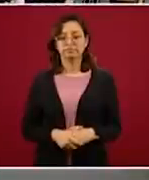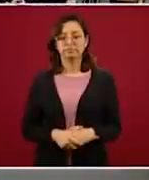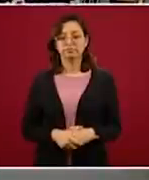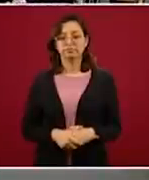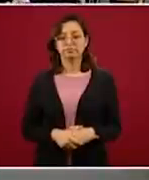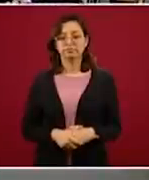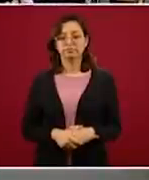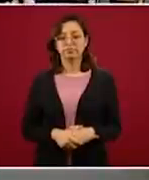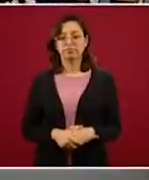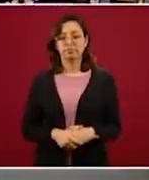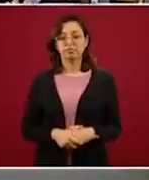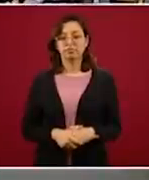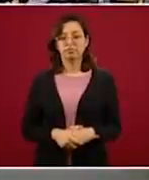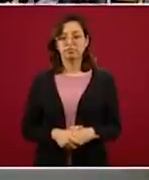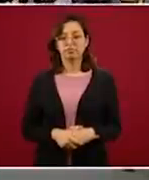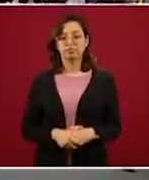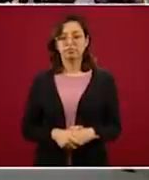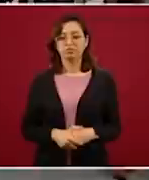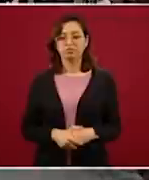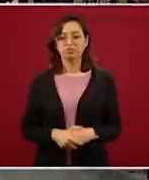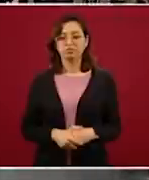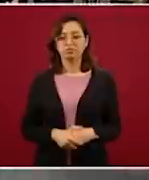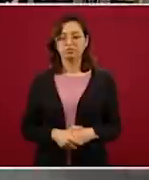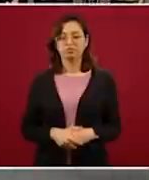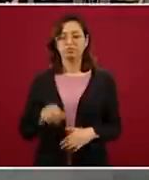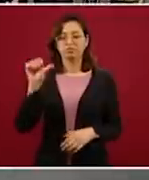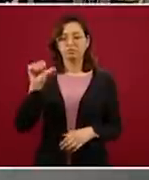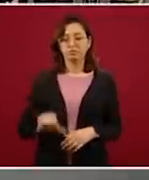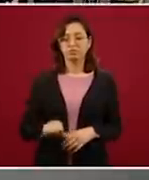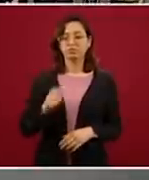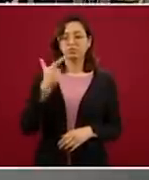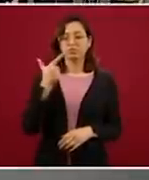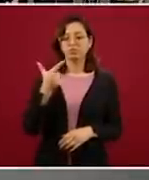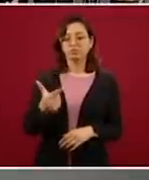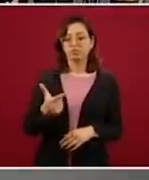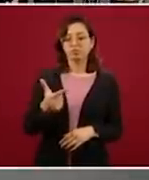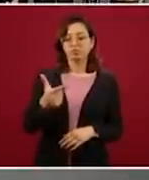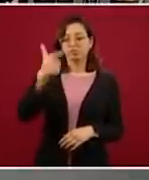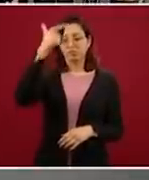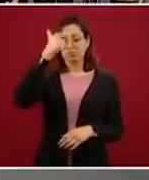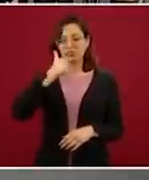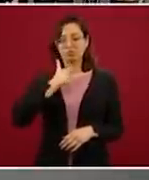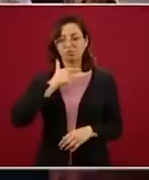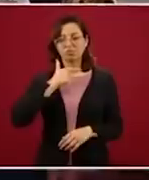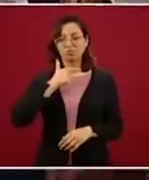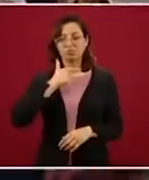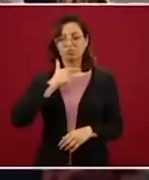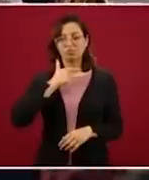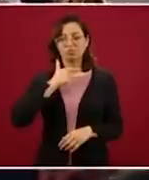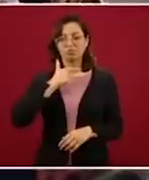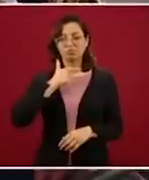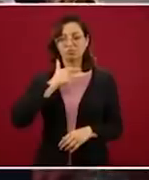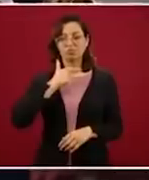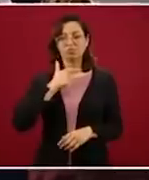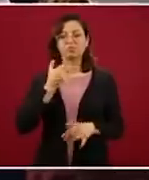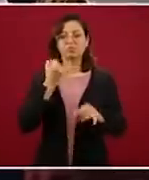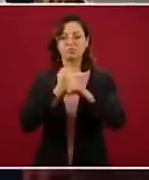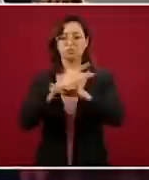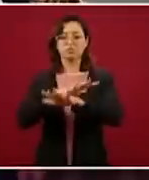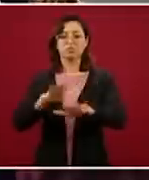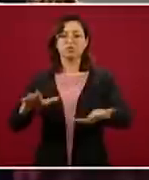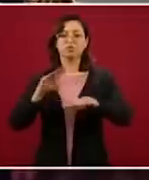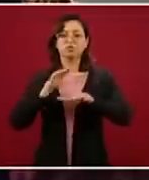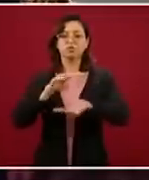Hoy a las 7 de la noche se informa sobre